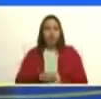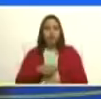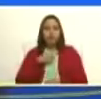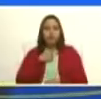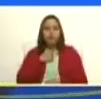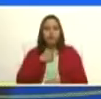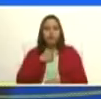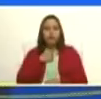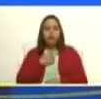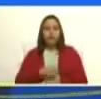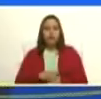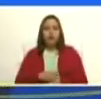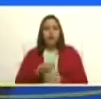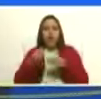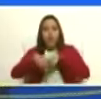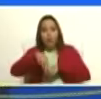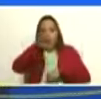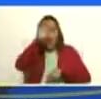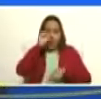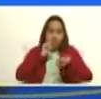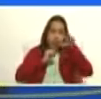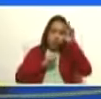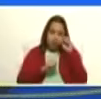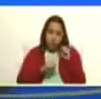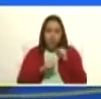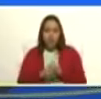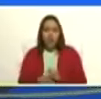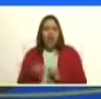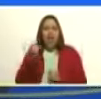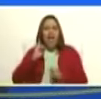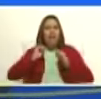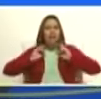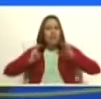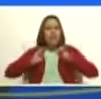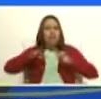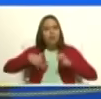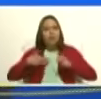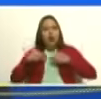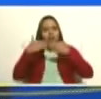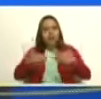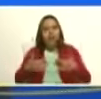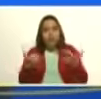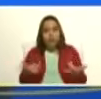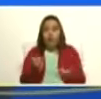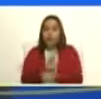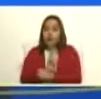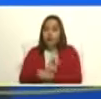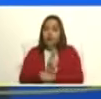con entendimiento. Hay temas donde podemos avanzar ya y rápido.